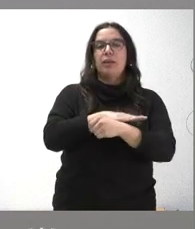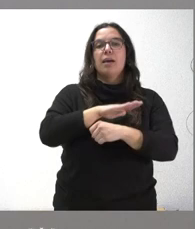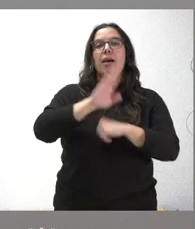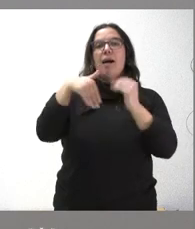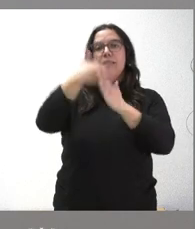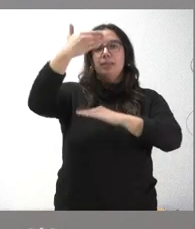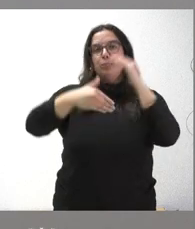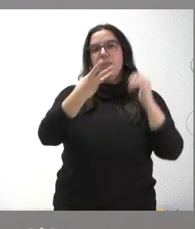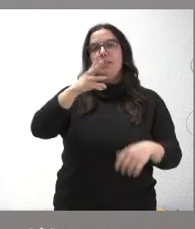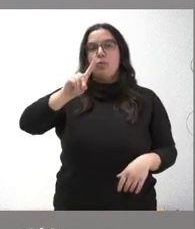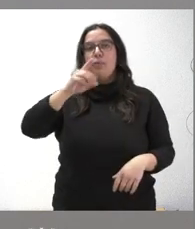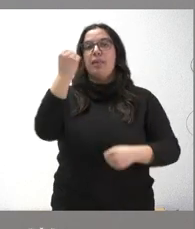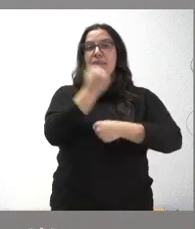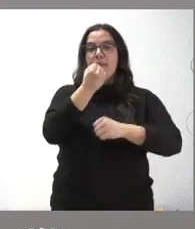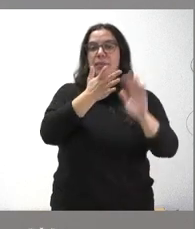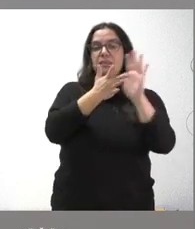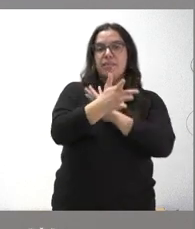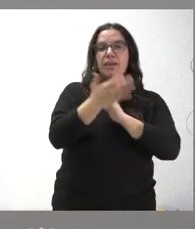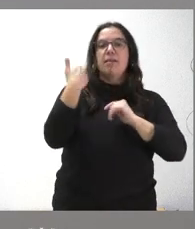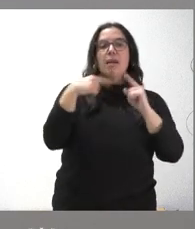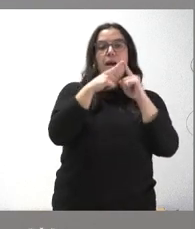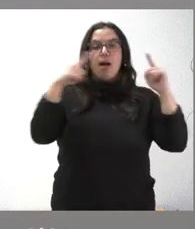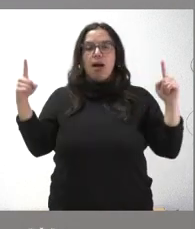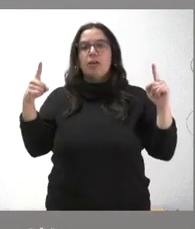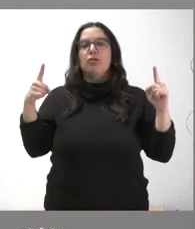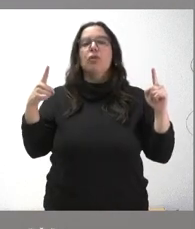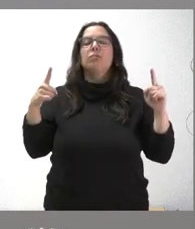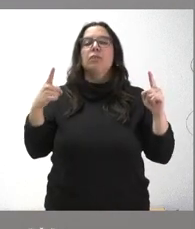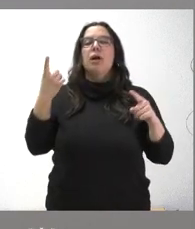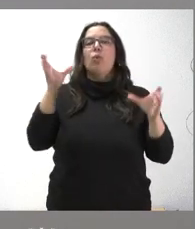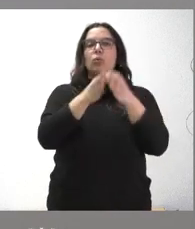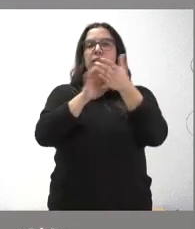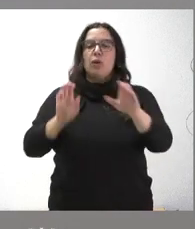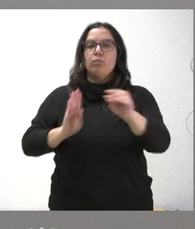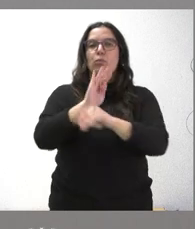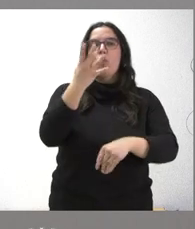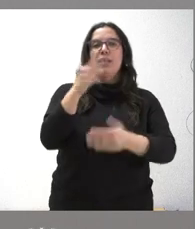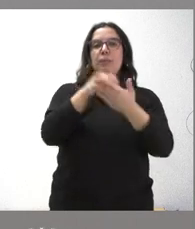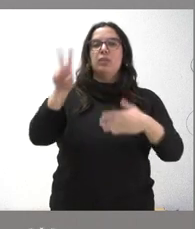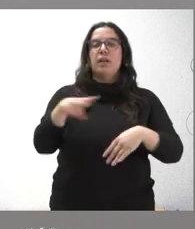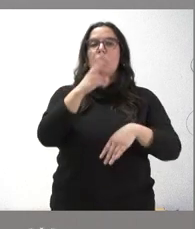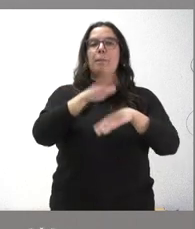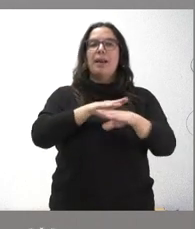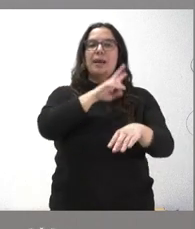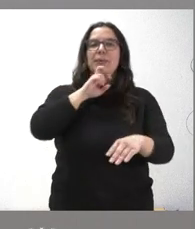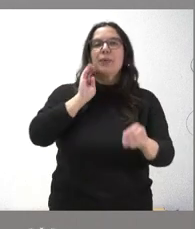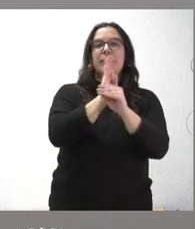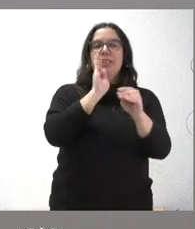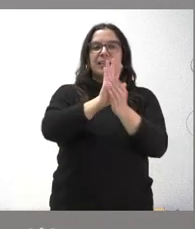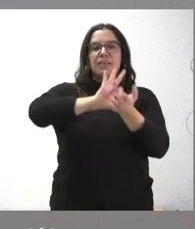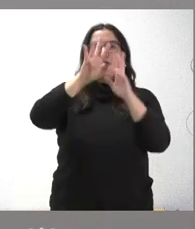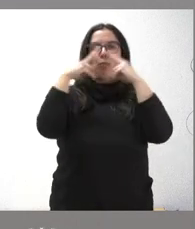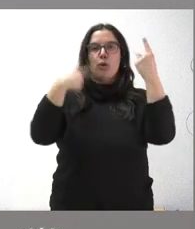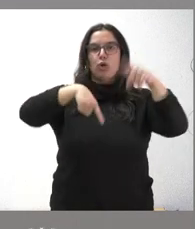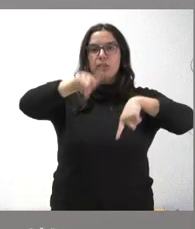diciembre de esta forma se habría designado por parte de la junta de castell León 40 millones de euros al mantenimiento del servicio público de transporte